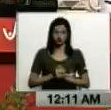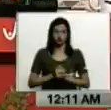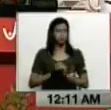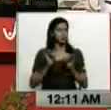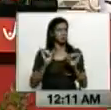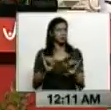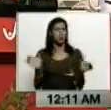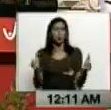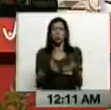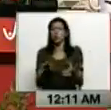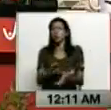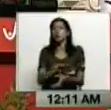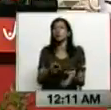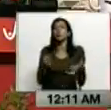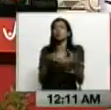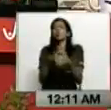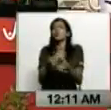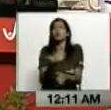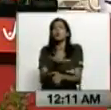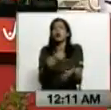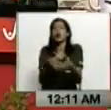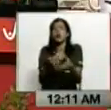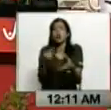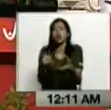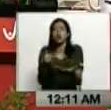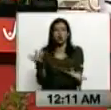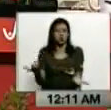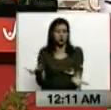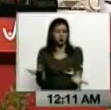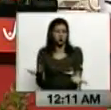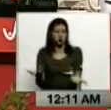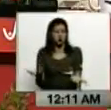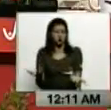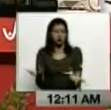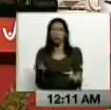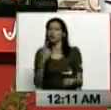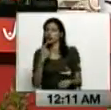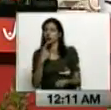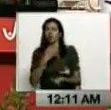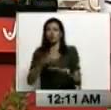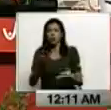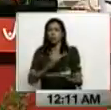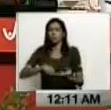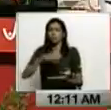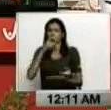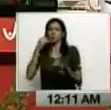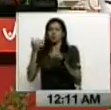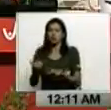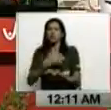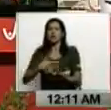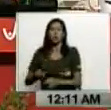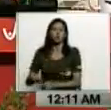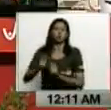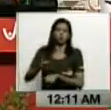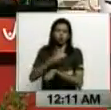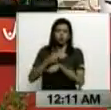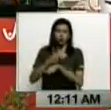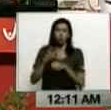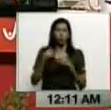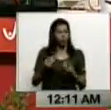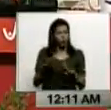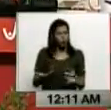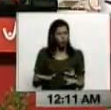es ellos son del mismo partido son del mismo partido uno dice que hay que salir de maduro porque ellos quieren